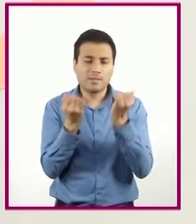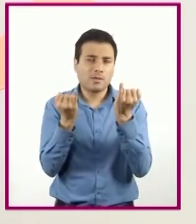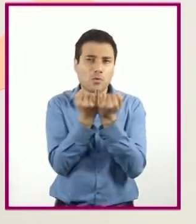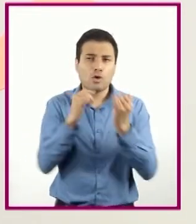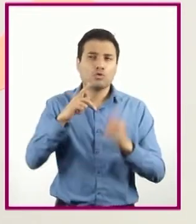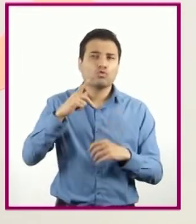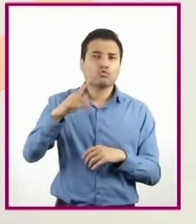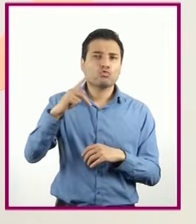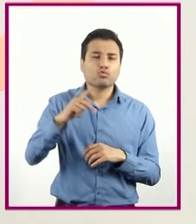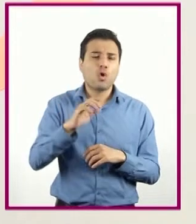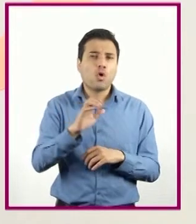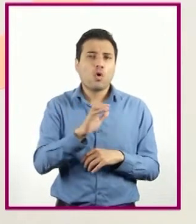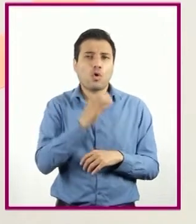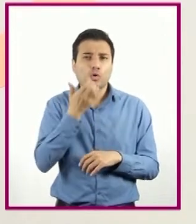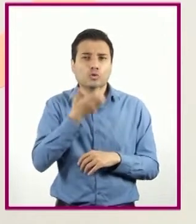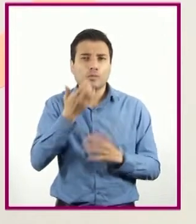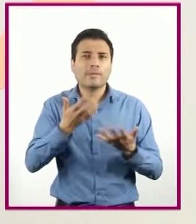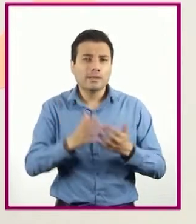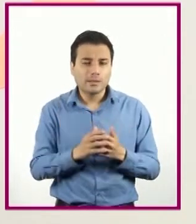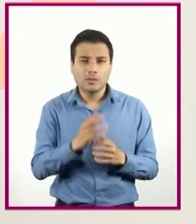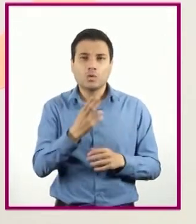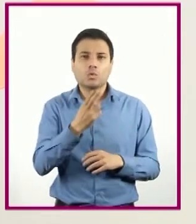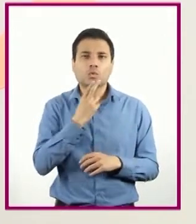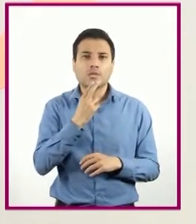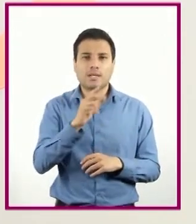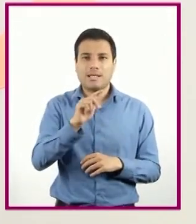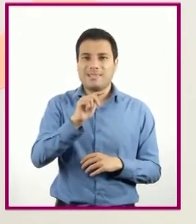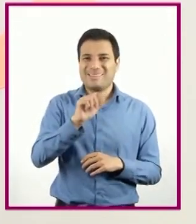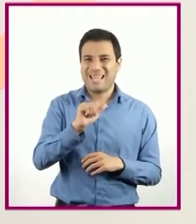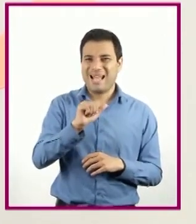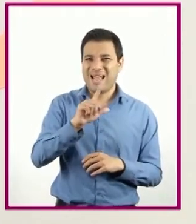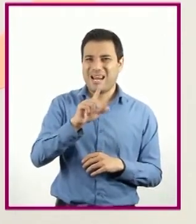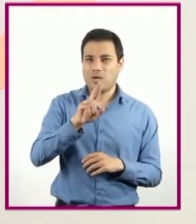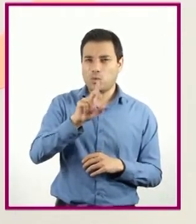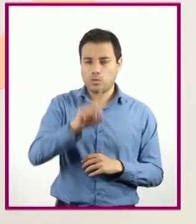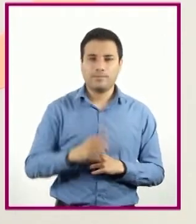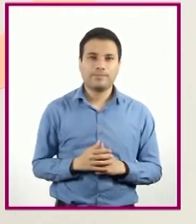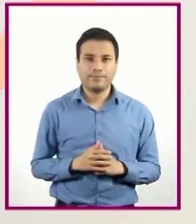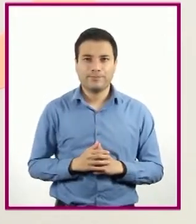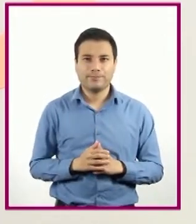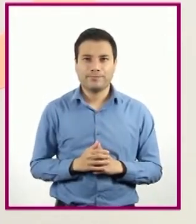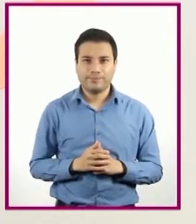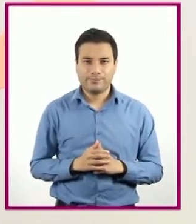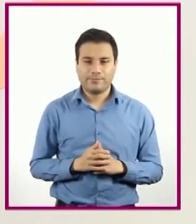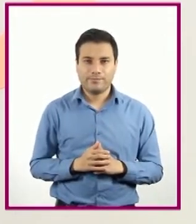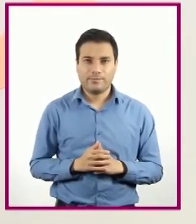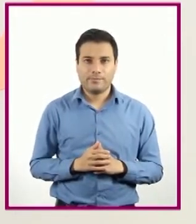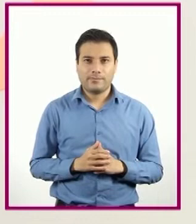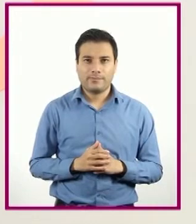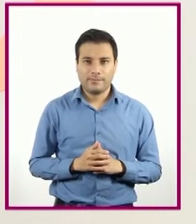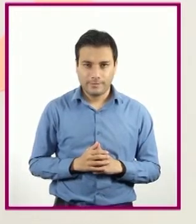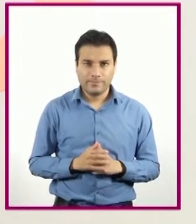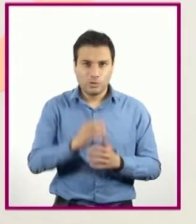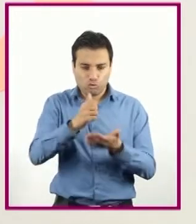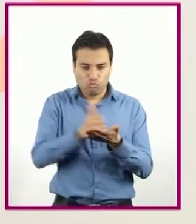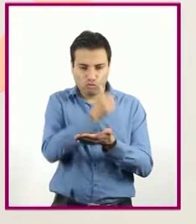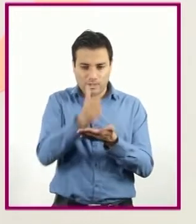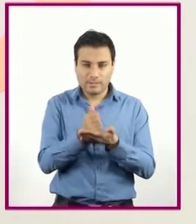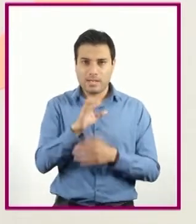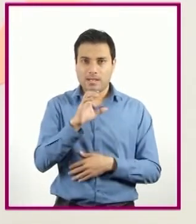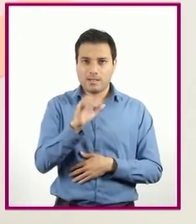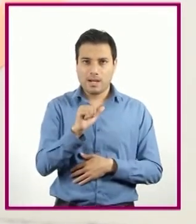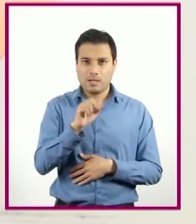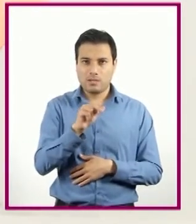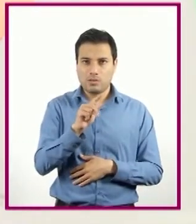el talud y tablero en su arquitectura. Cantona, ciudad de piedra. Cantona se ubicó entre